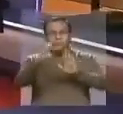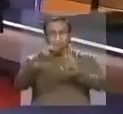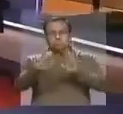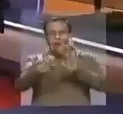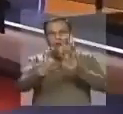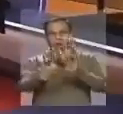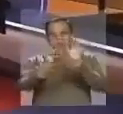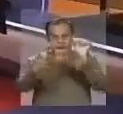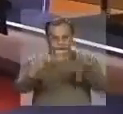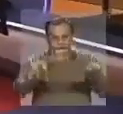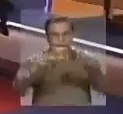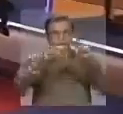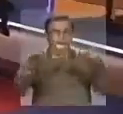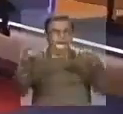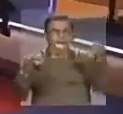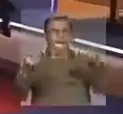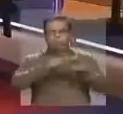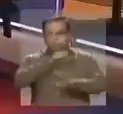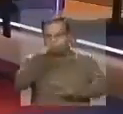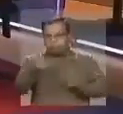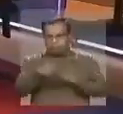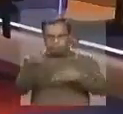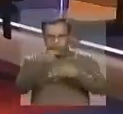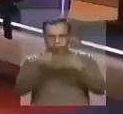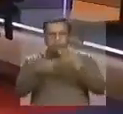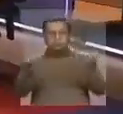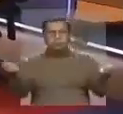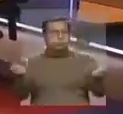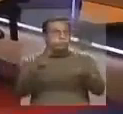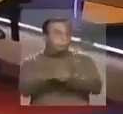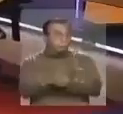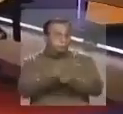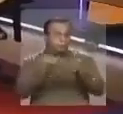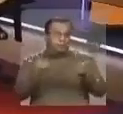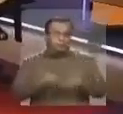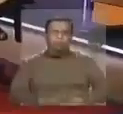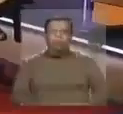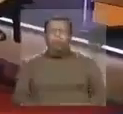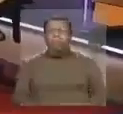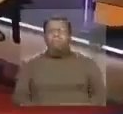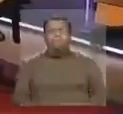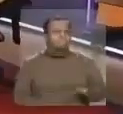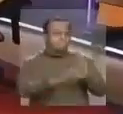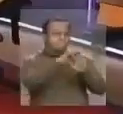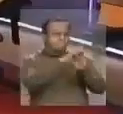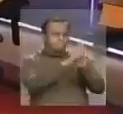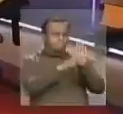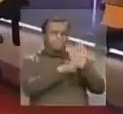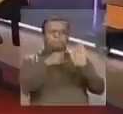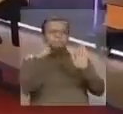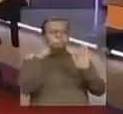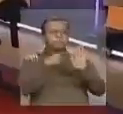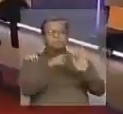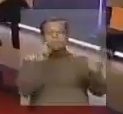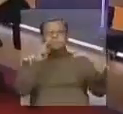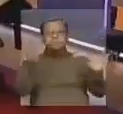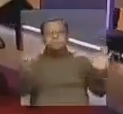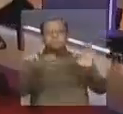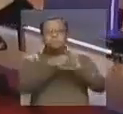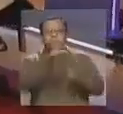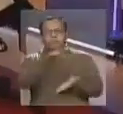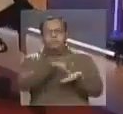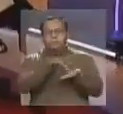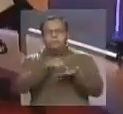protocolos para abordar, digamos, todos estos tipos de violencia. Estos protocolos tienen que ser con la participación